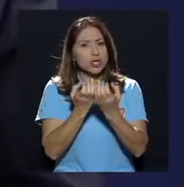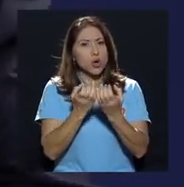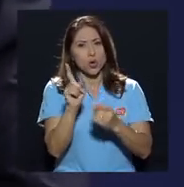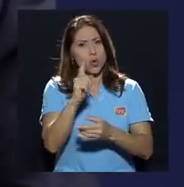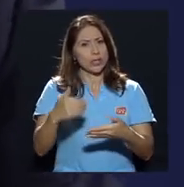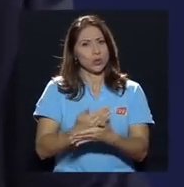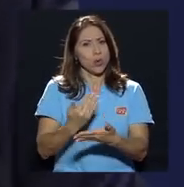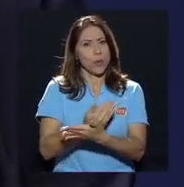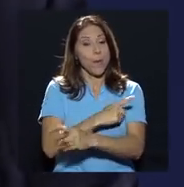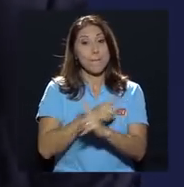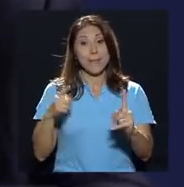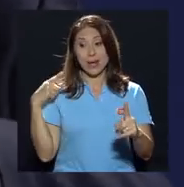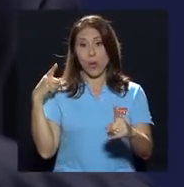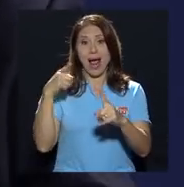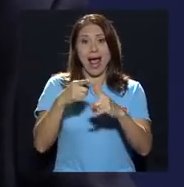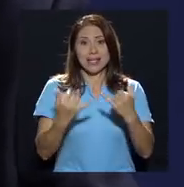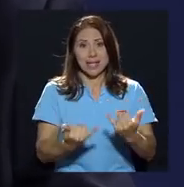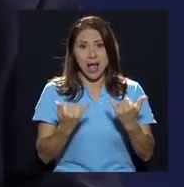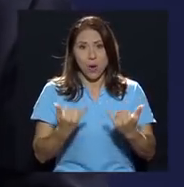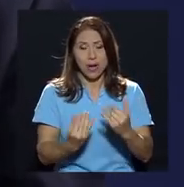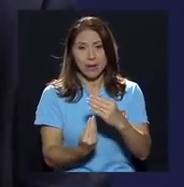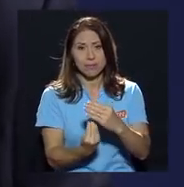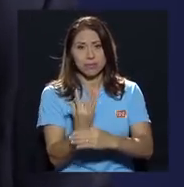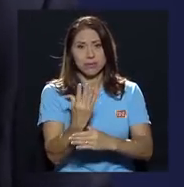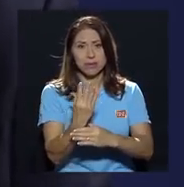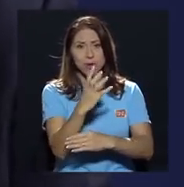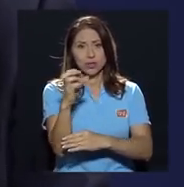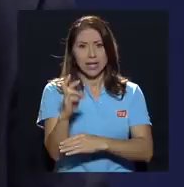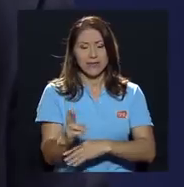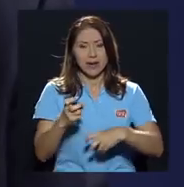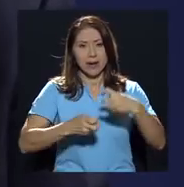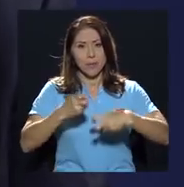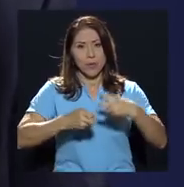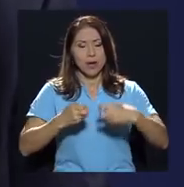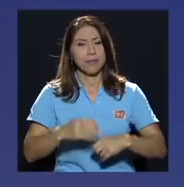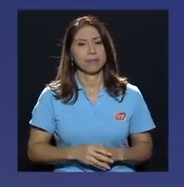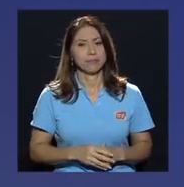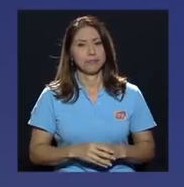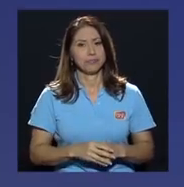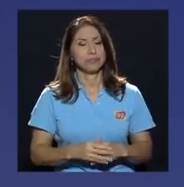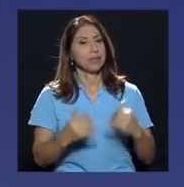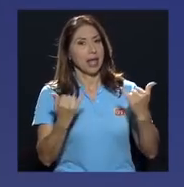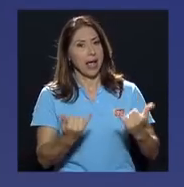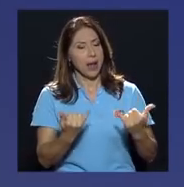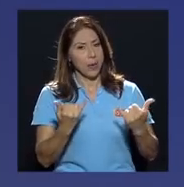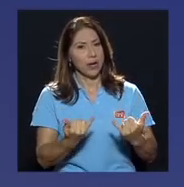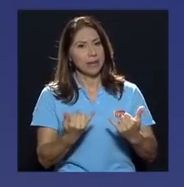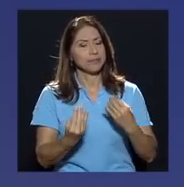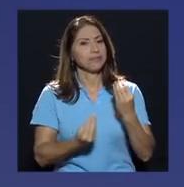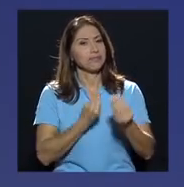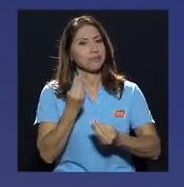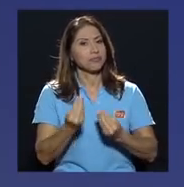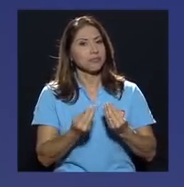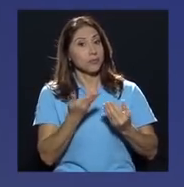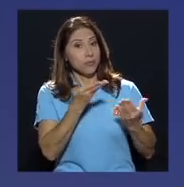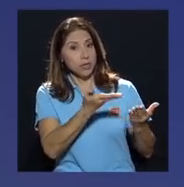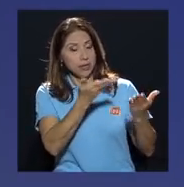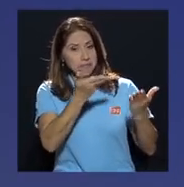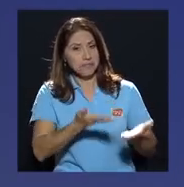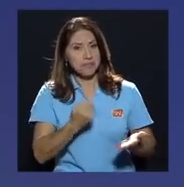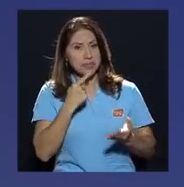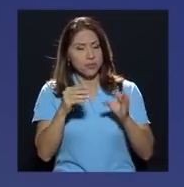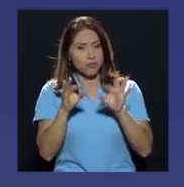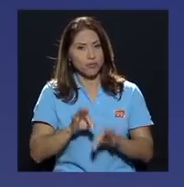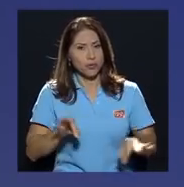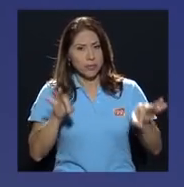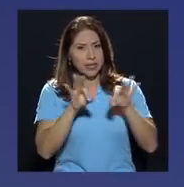lo que pasa es que hasta ahora el problema surge en costa rica y ahora lo que destaca